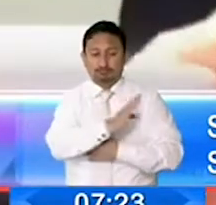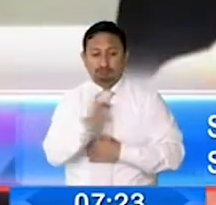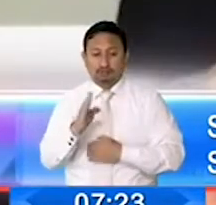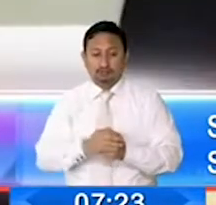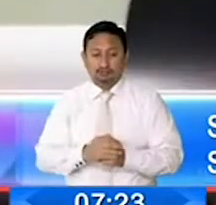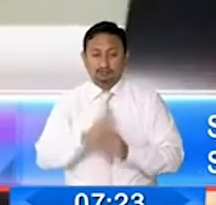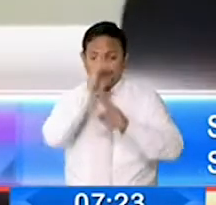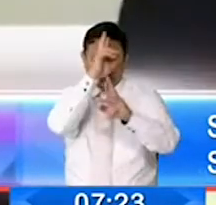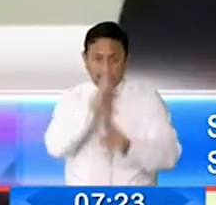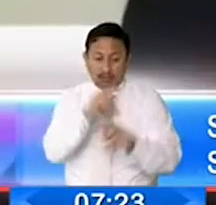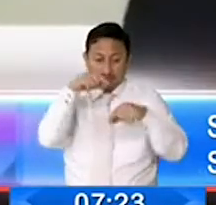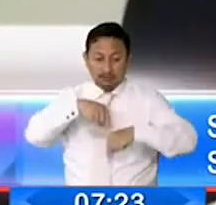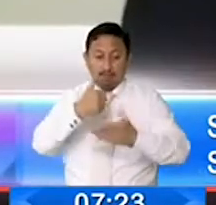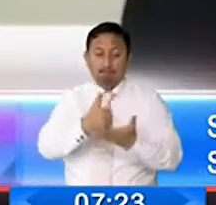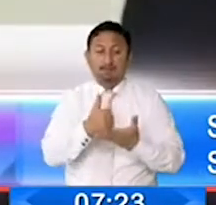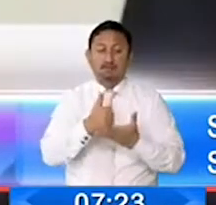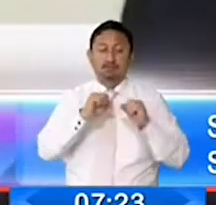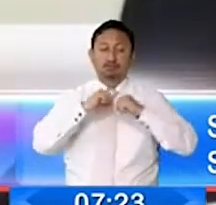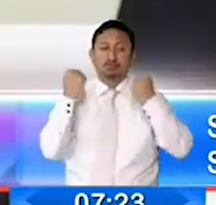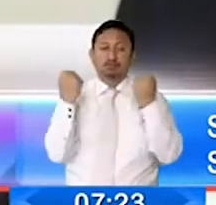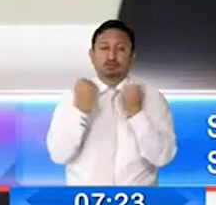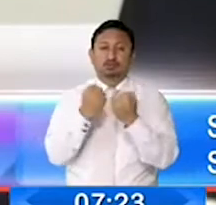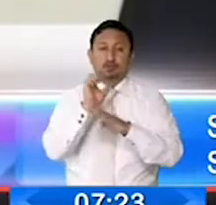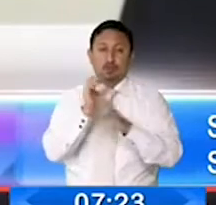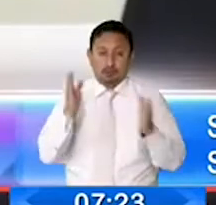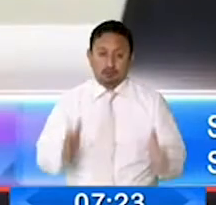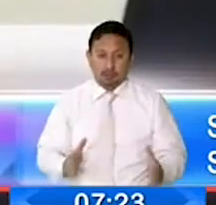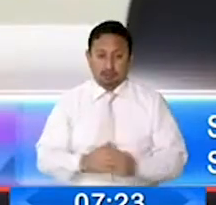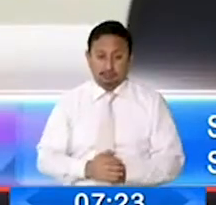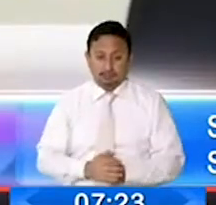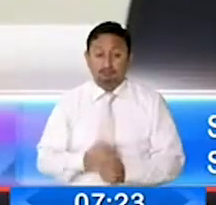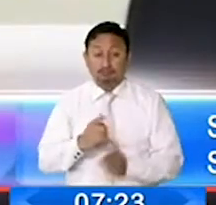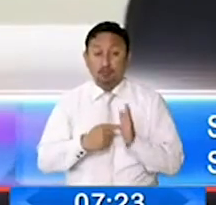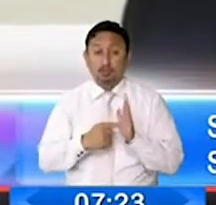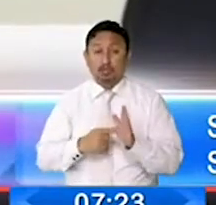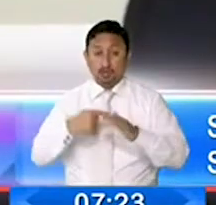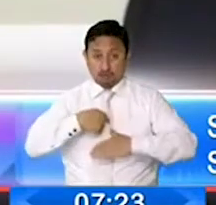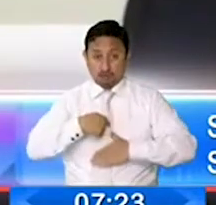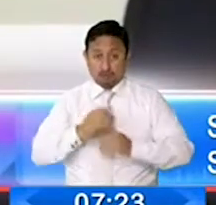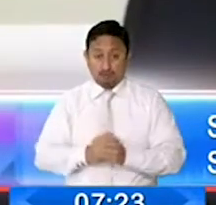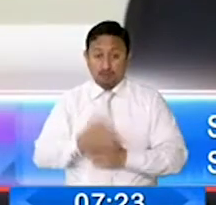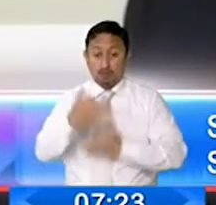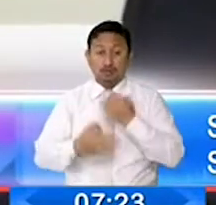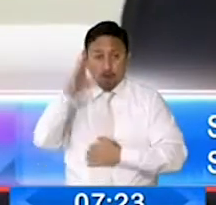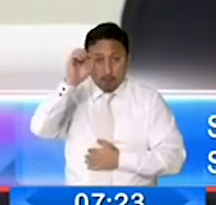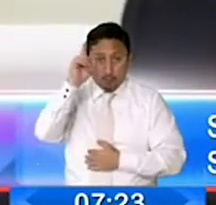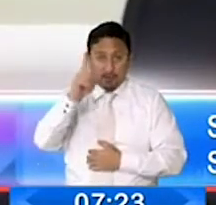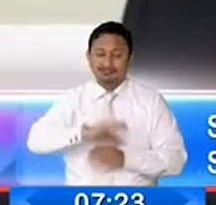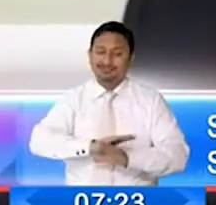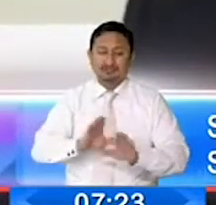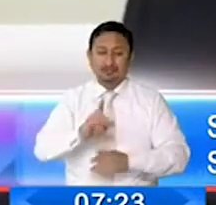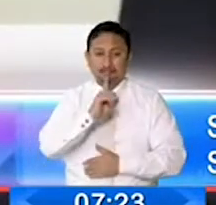en beneficio de la sociedad ecuatoriana. Por lo demás, como decía, como muestra de independencia, ningún juicio de valor sobre